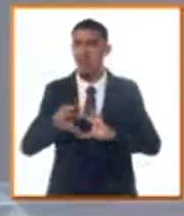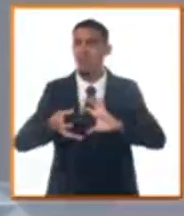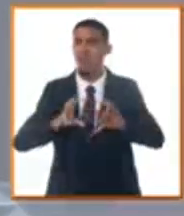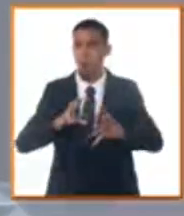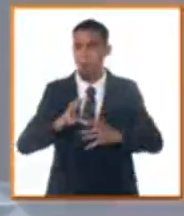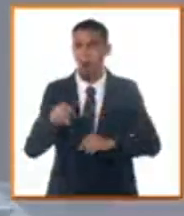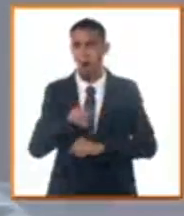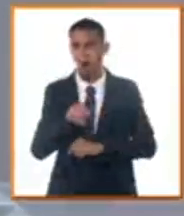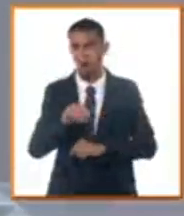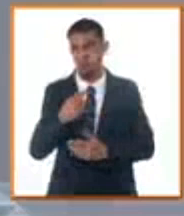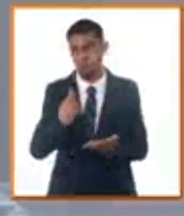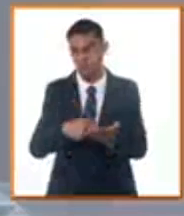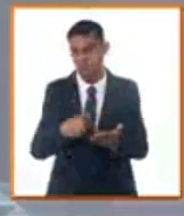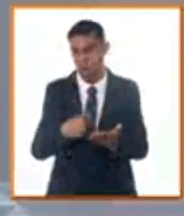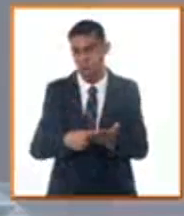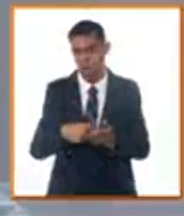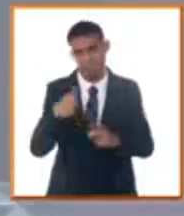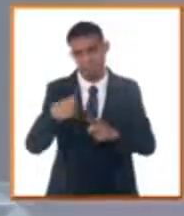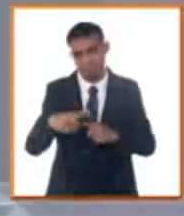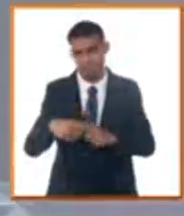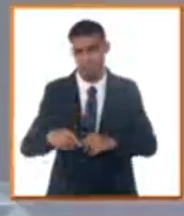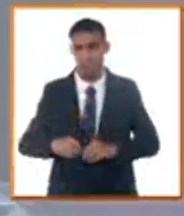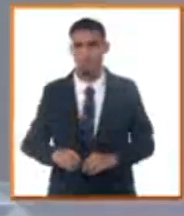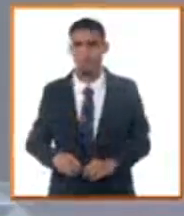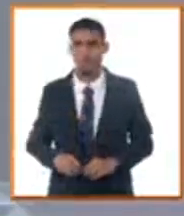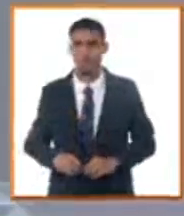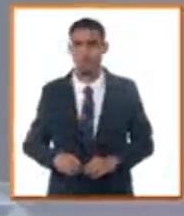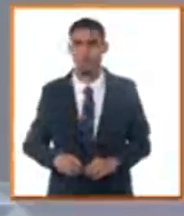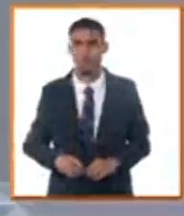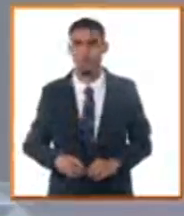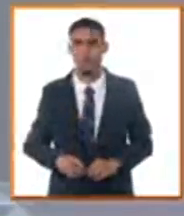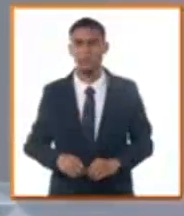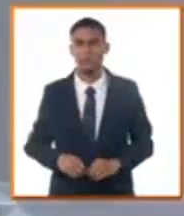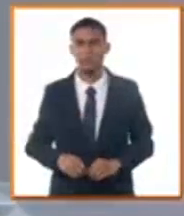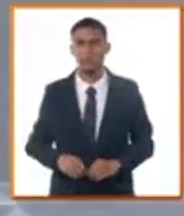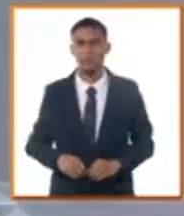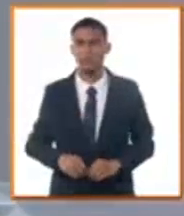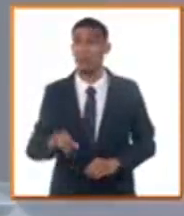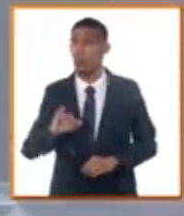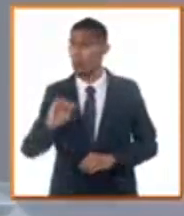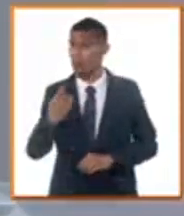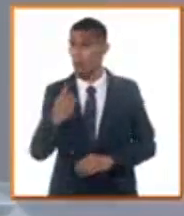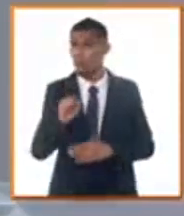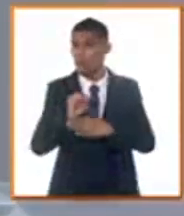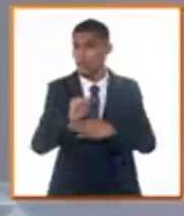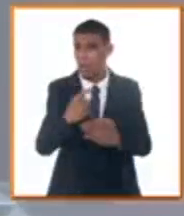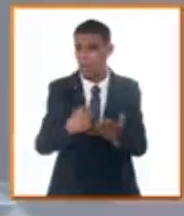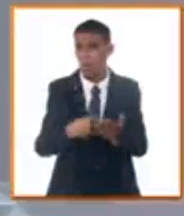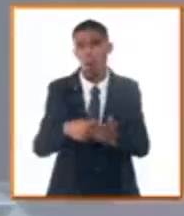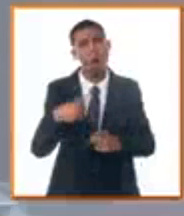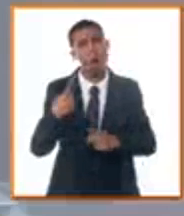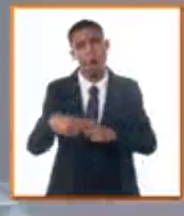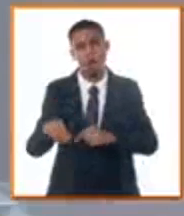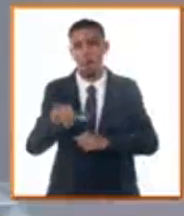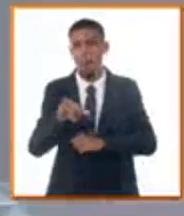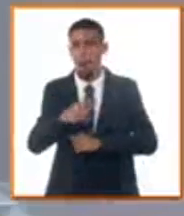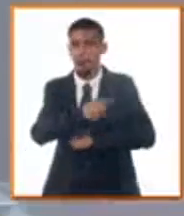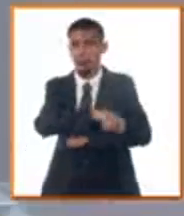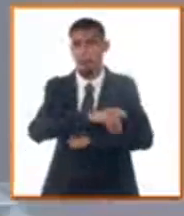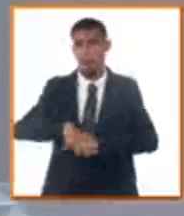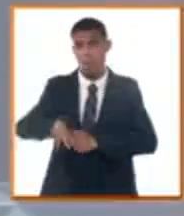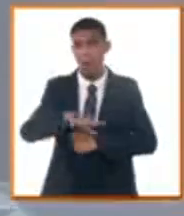aplicando, enmarcadas en la plataforma Sabor Cubano, no solo para la oferta de servicios, sino también para que la población pueda hacer